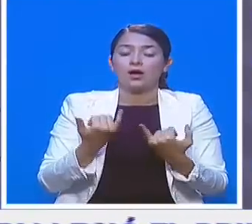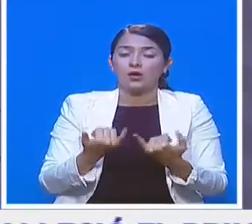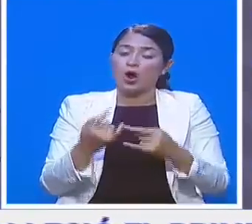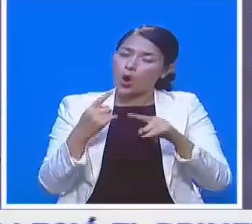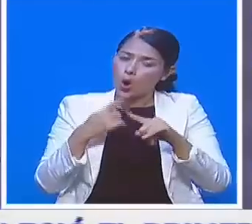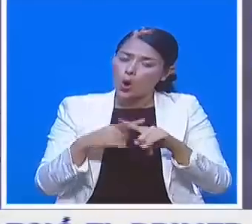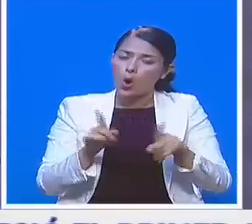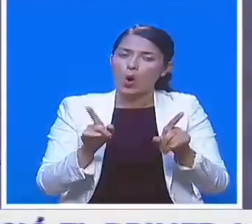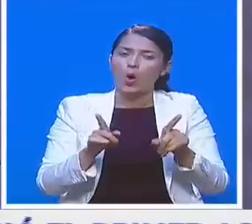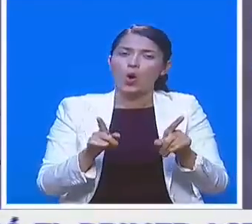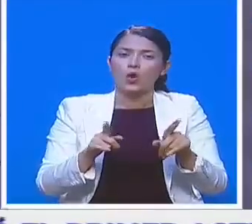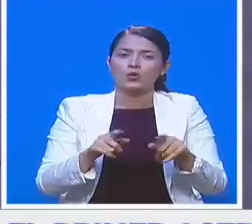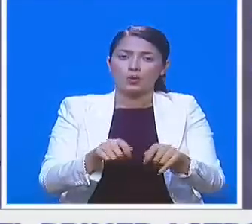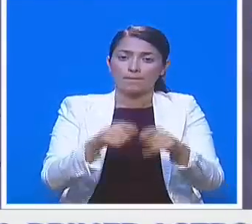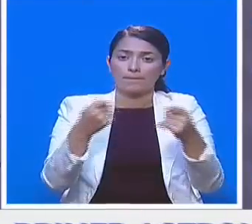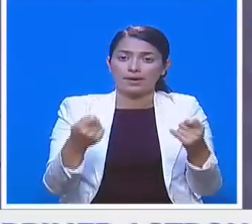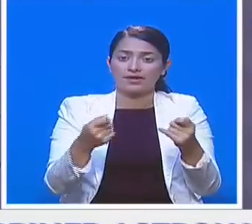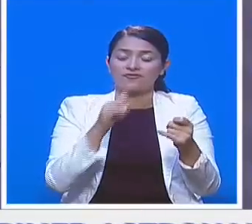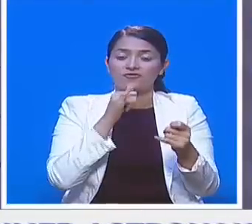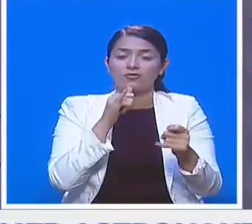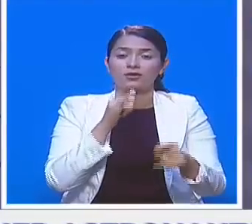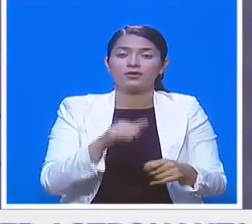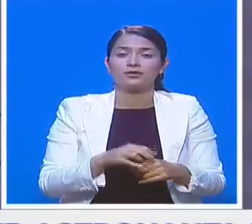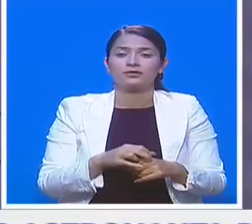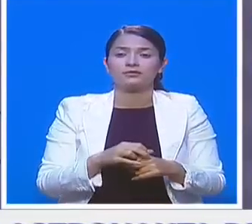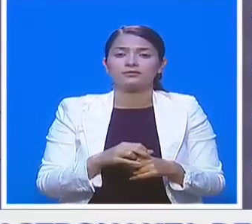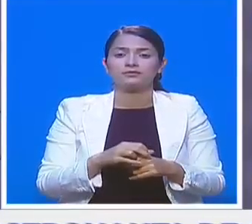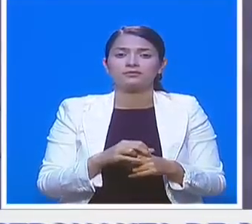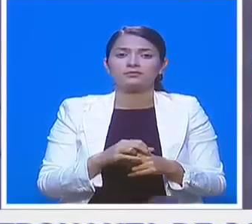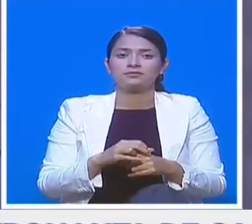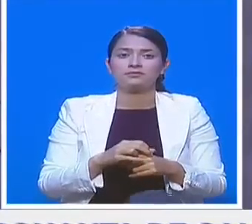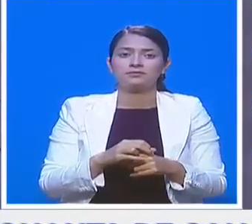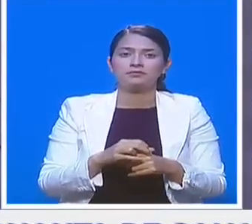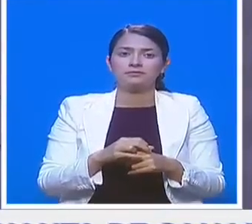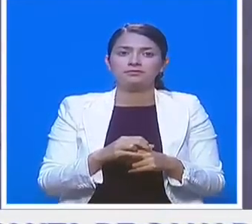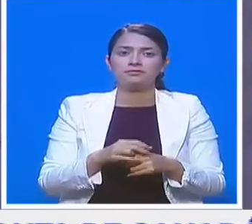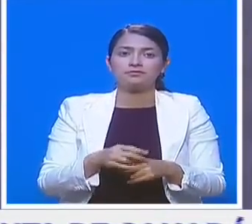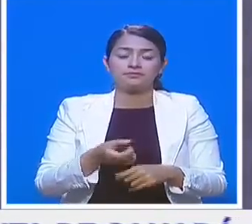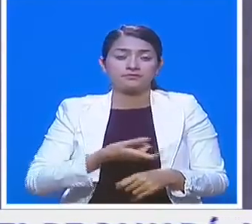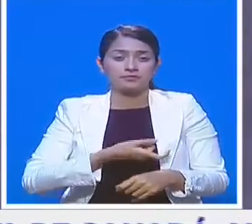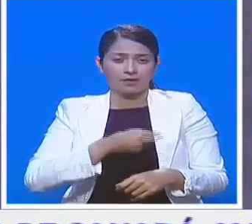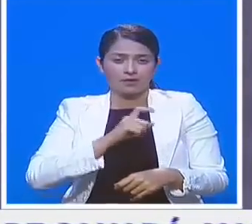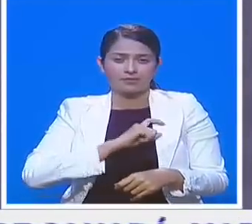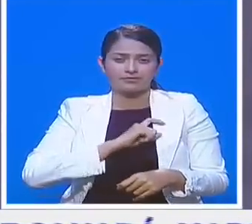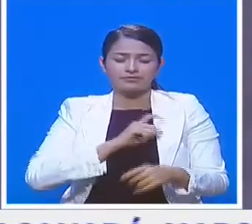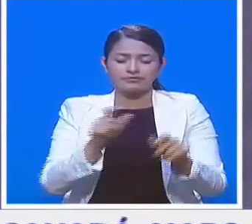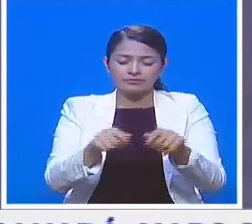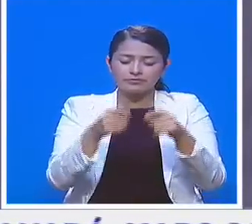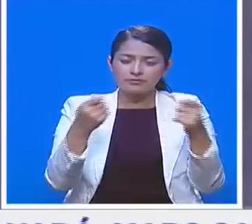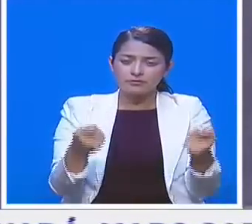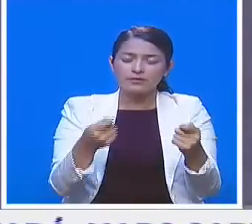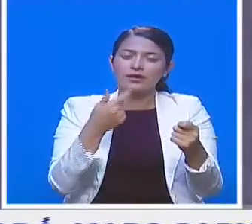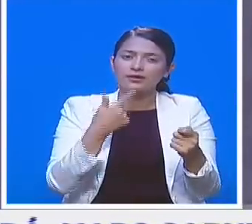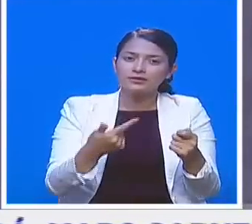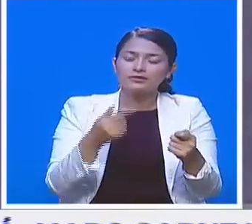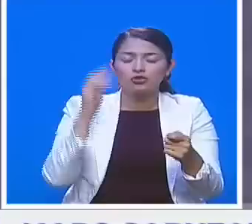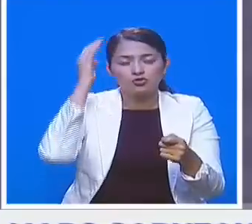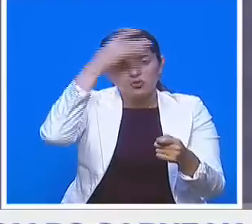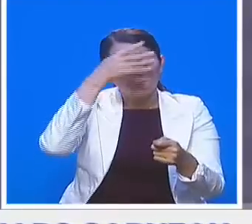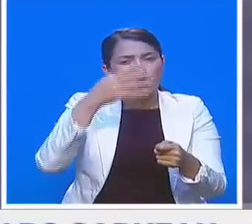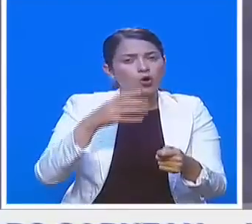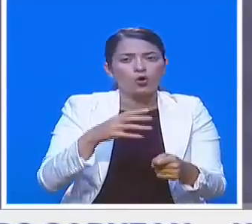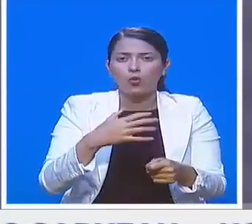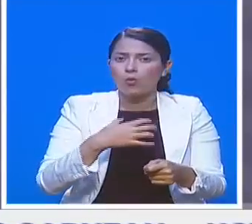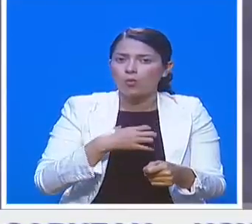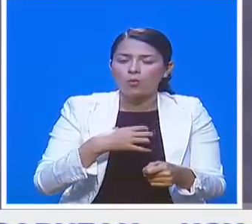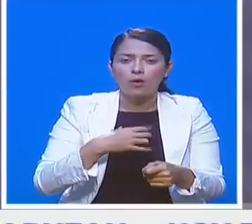portales que reseña esta información. El Confidencial de España cita a Donald Trump: no dejaremos que